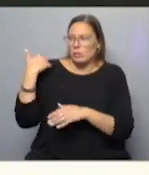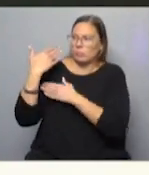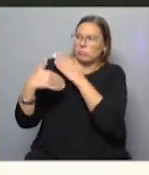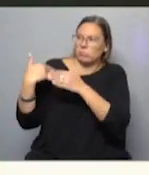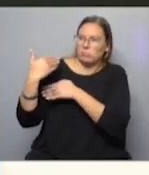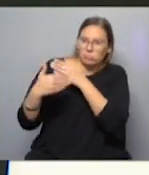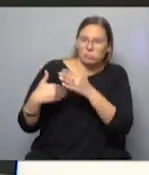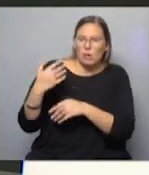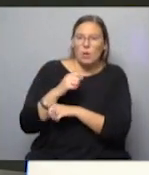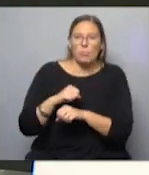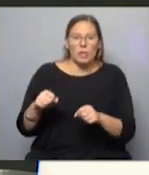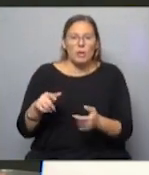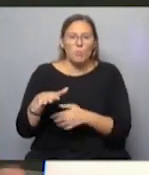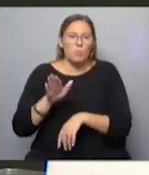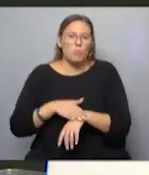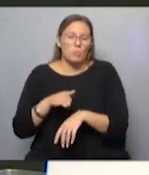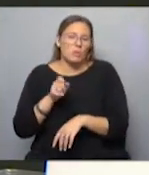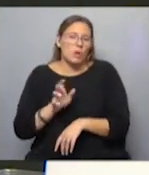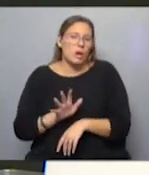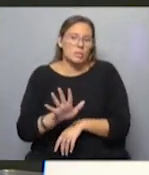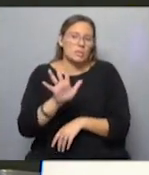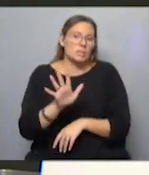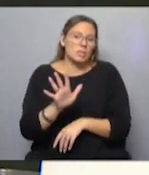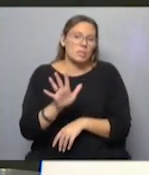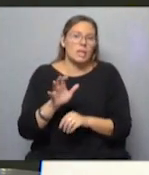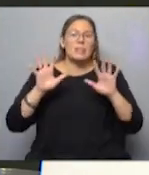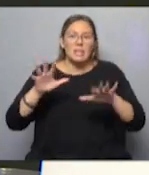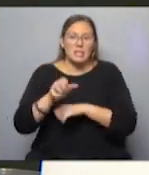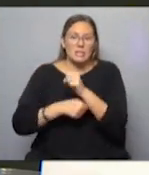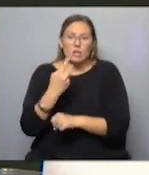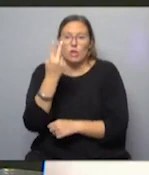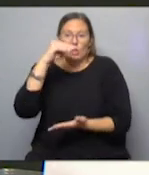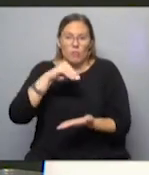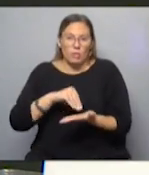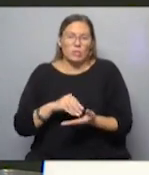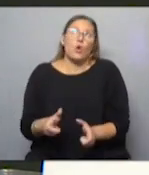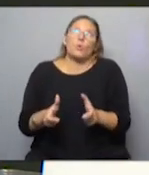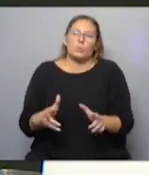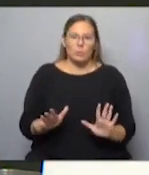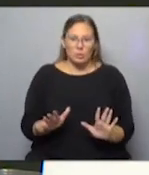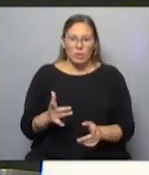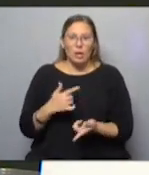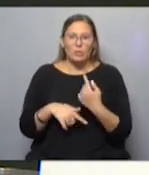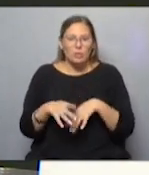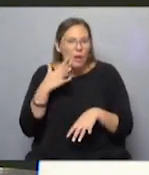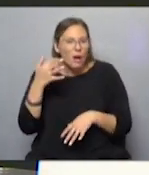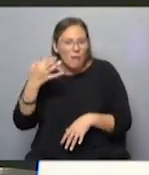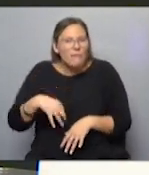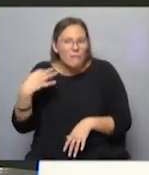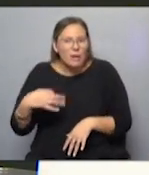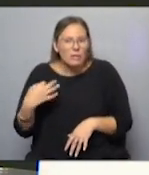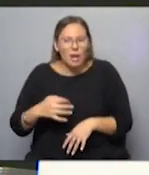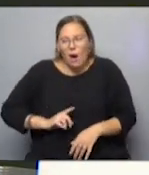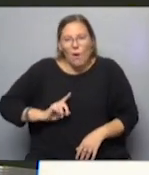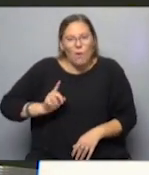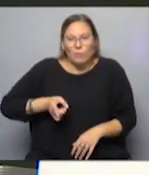te puede pasar un éxito así no sé en diez años dos veces con mucha suerte entonces la verdad es que teníamos la